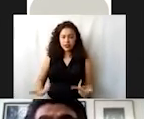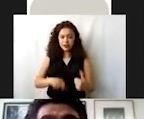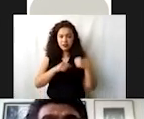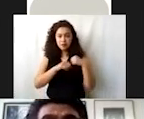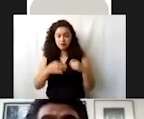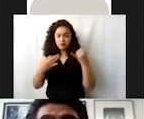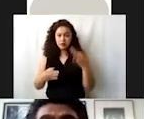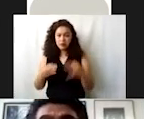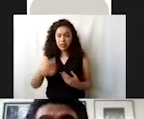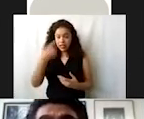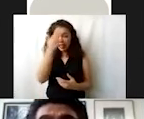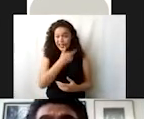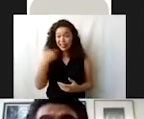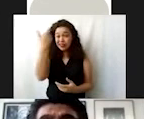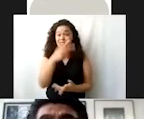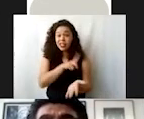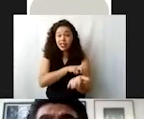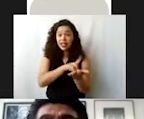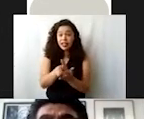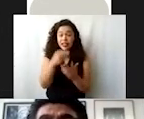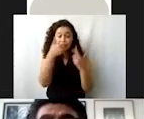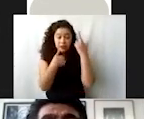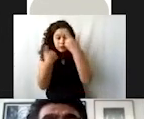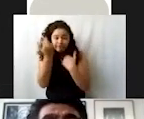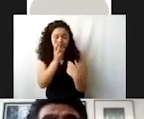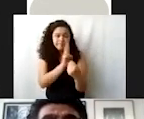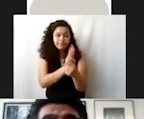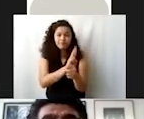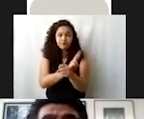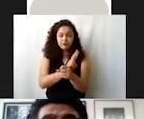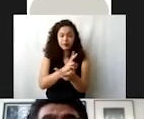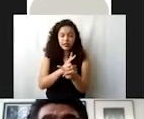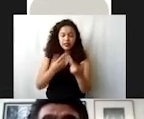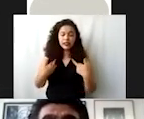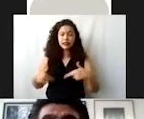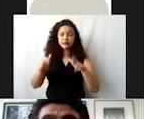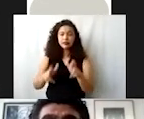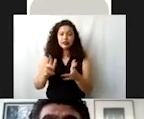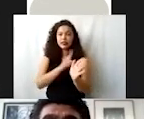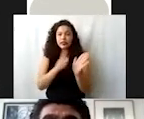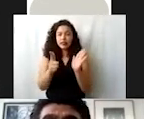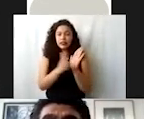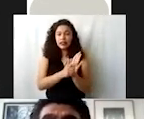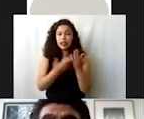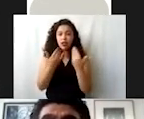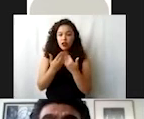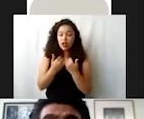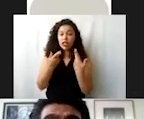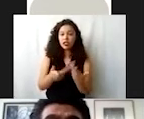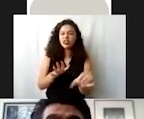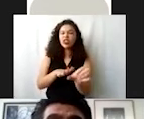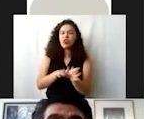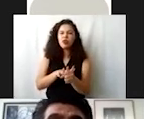la verificación de un domicilio en el que no se encuentra el representante legal es insuficiente para